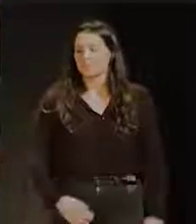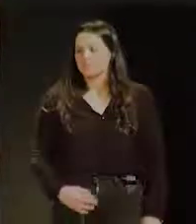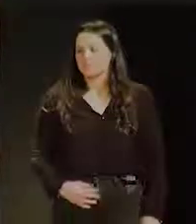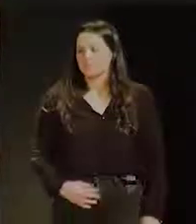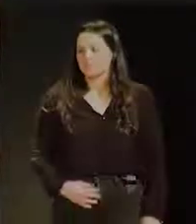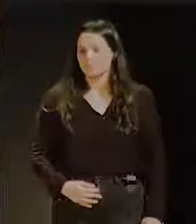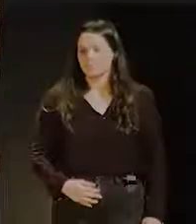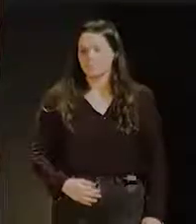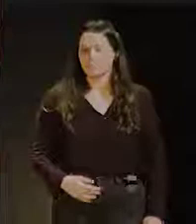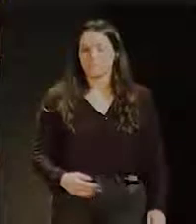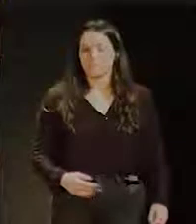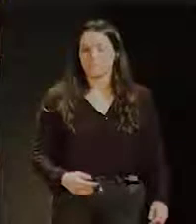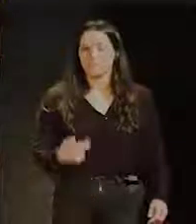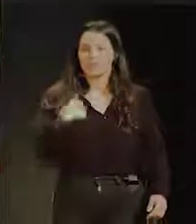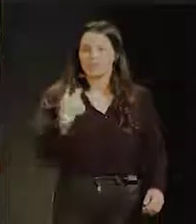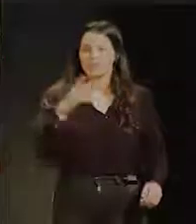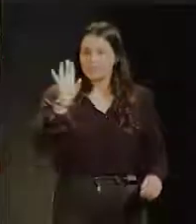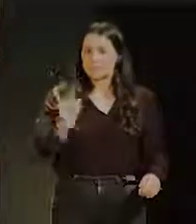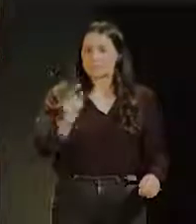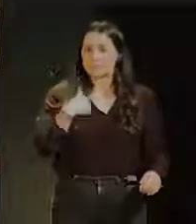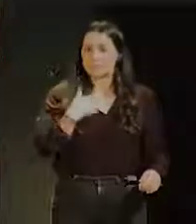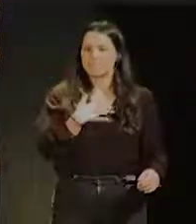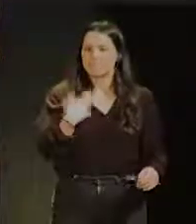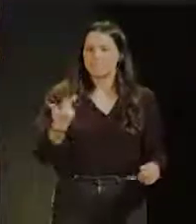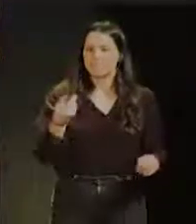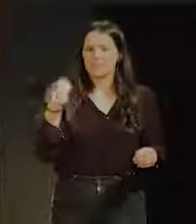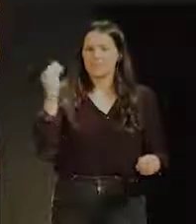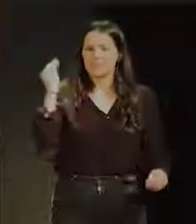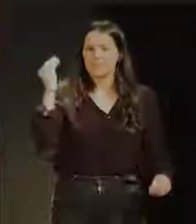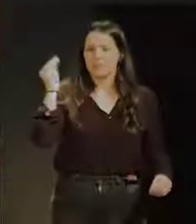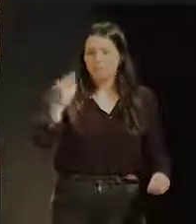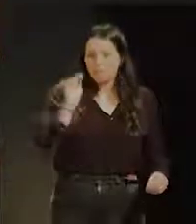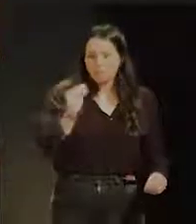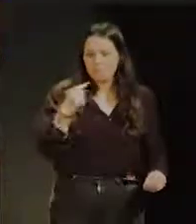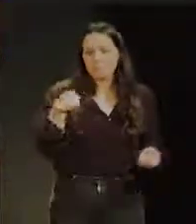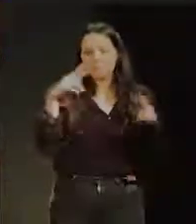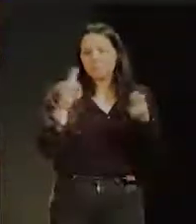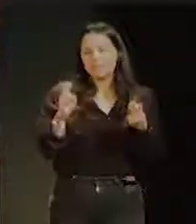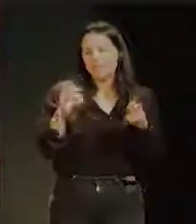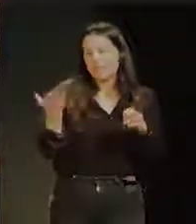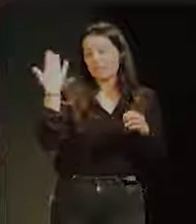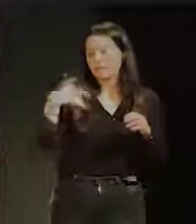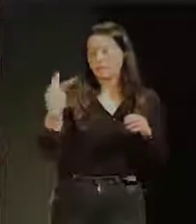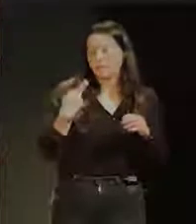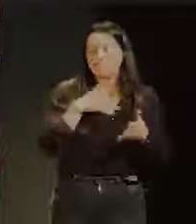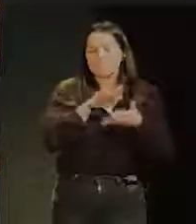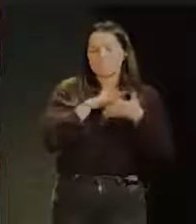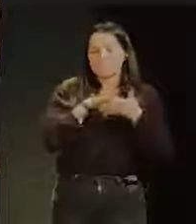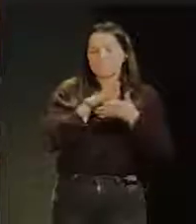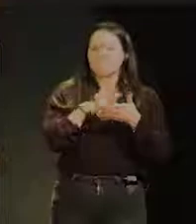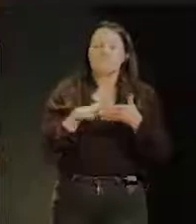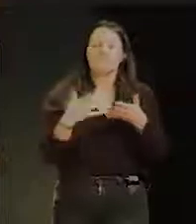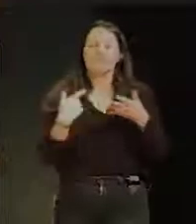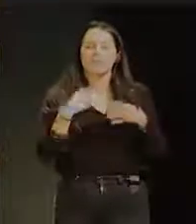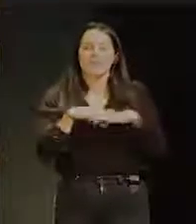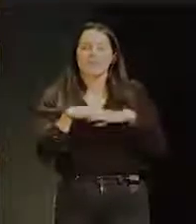Pues mientras tanto, yo sí que quería hacerte una pregunta de un tema que estuvimos hablando ayer,